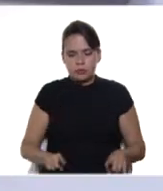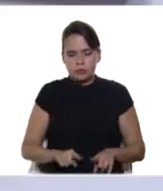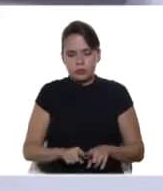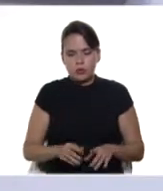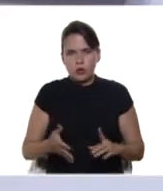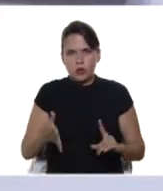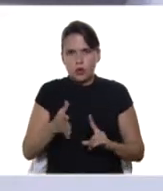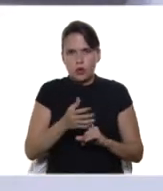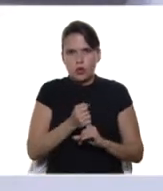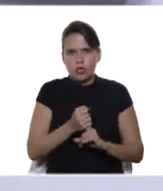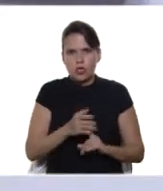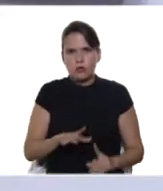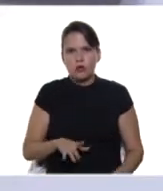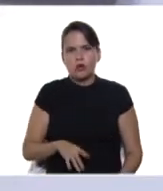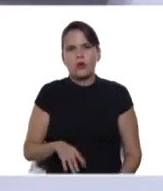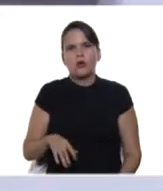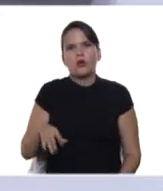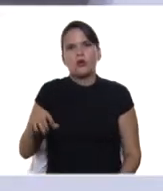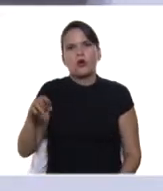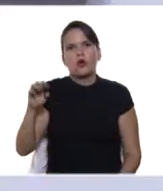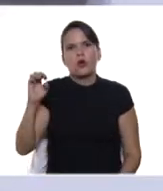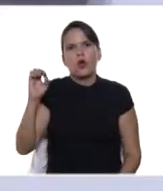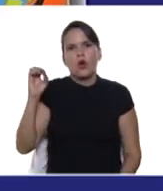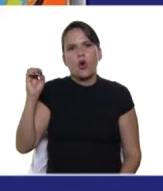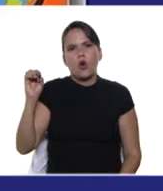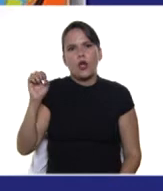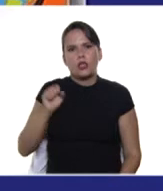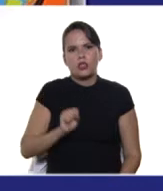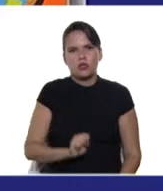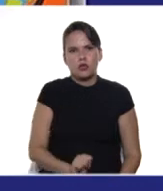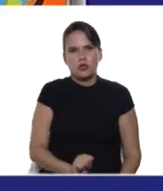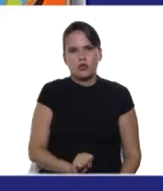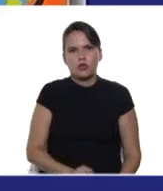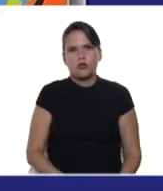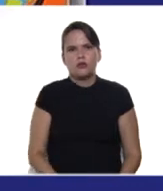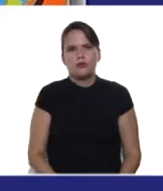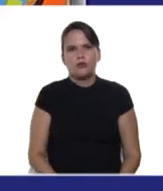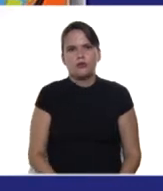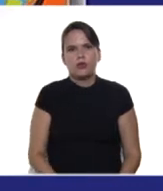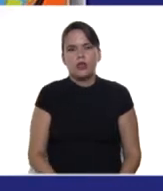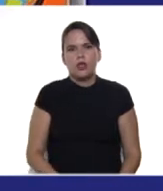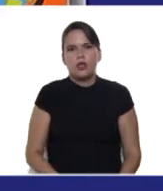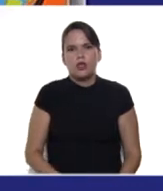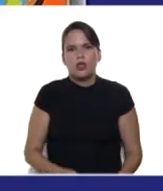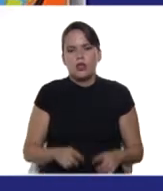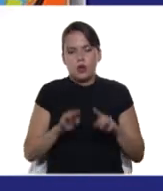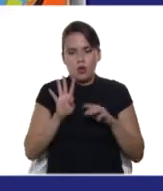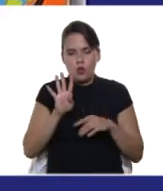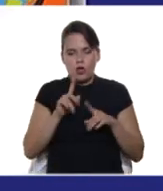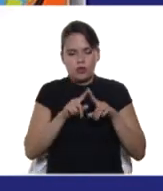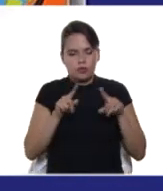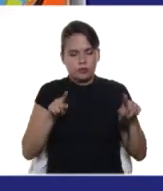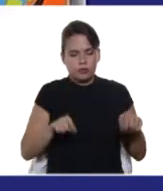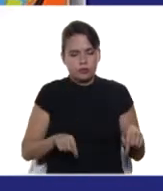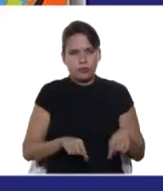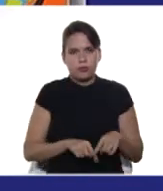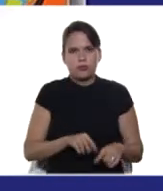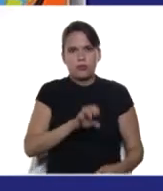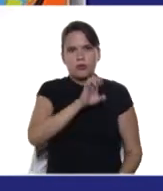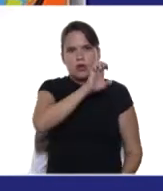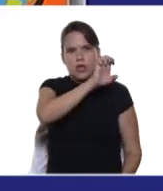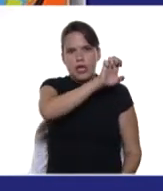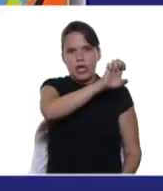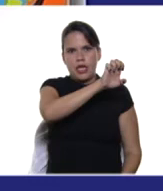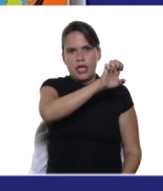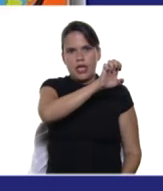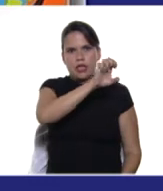la longitud oeste y la latitud sur. Y en el cuarto cuadrante, la longitud este